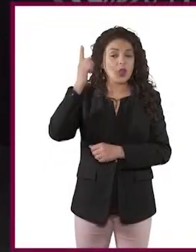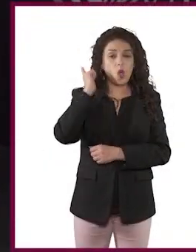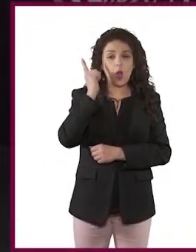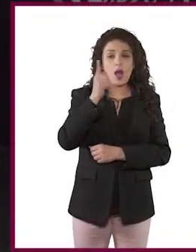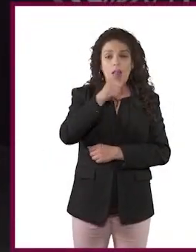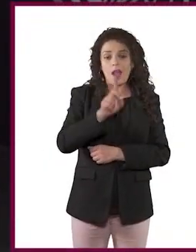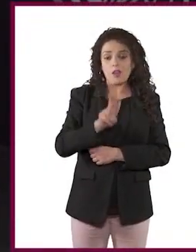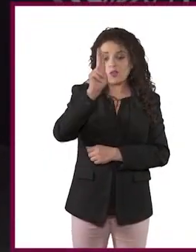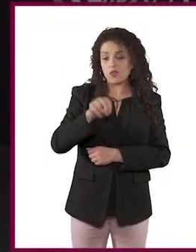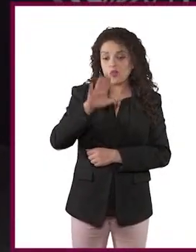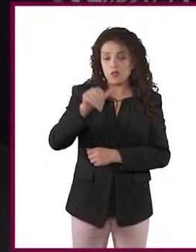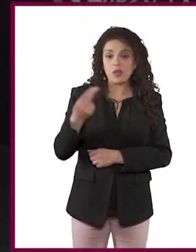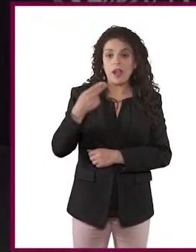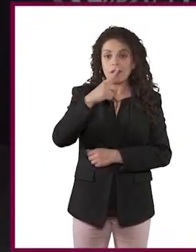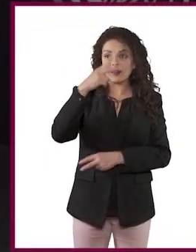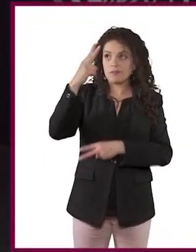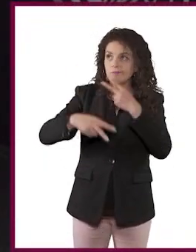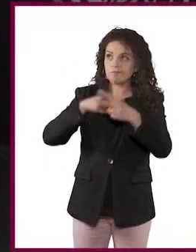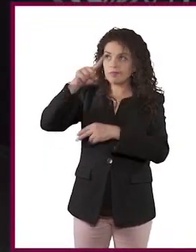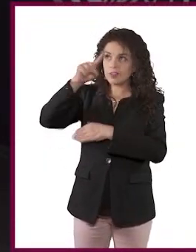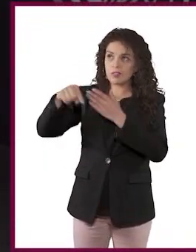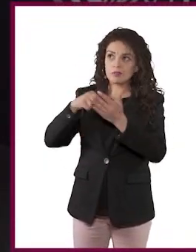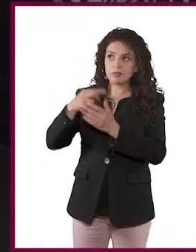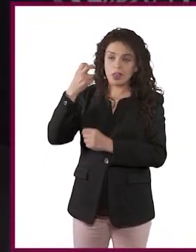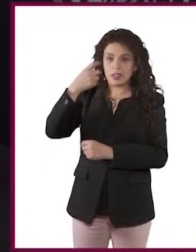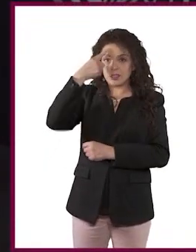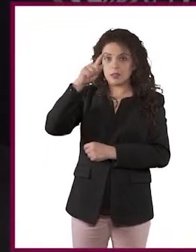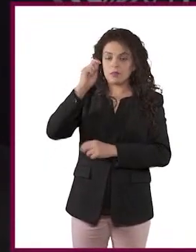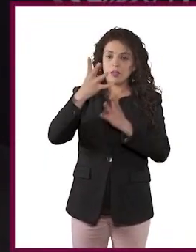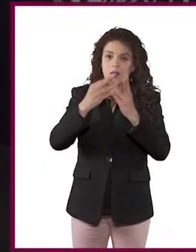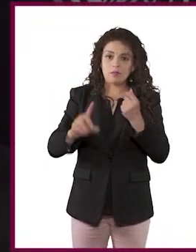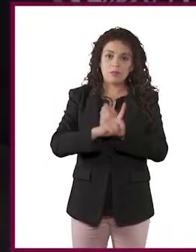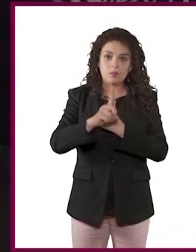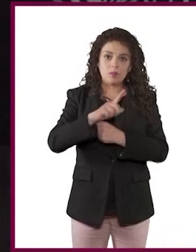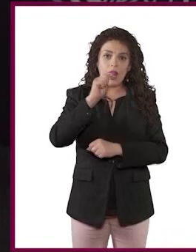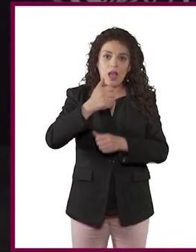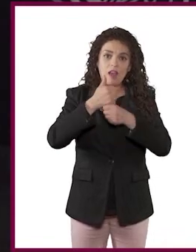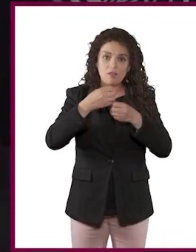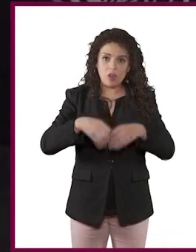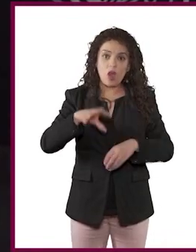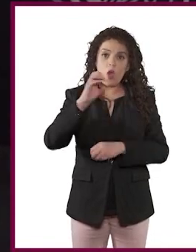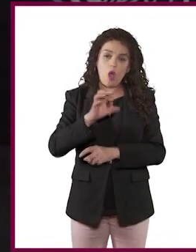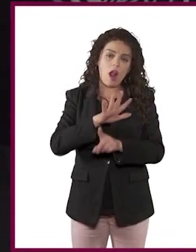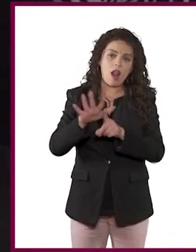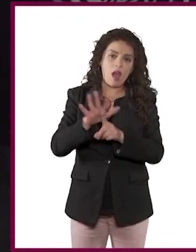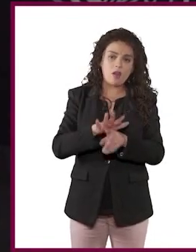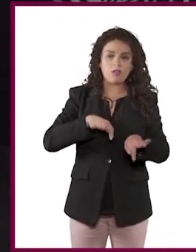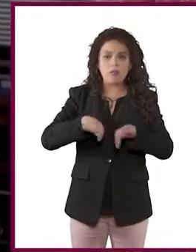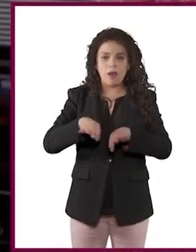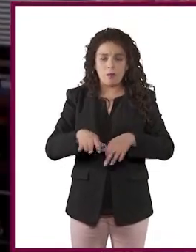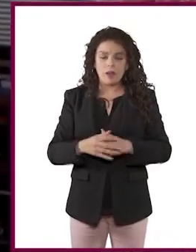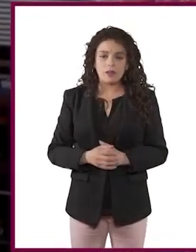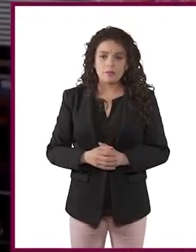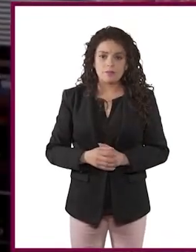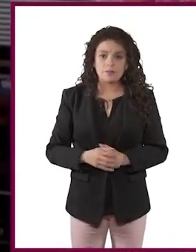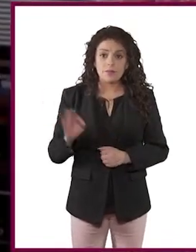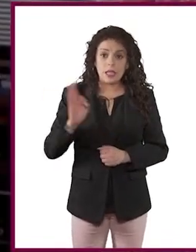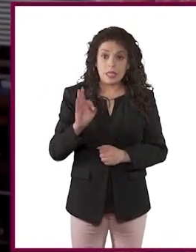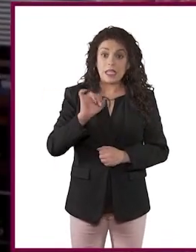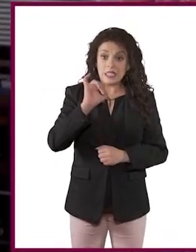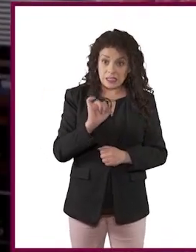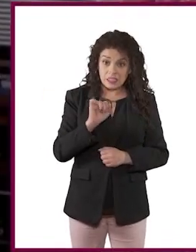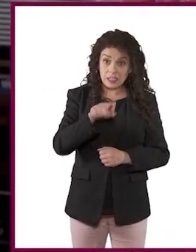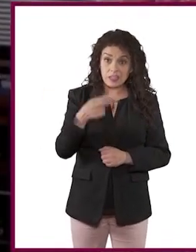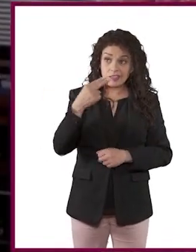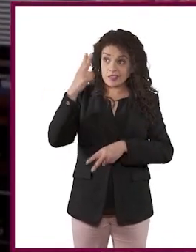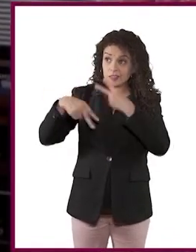Esperamos que nunca tengas que recurrir a este nivel de mediación para resolver algún problema de violencia o acoso laboral. Y si tienes que hacerlo,